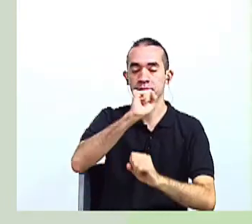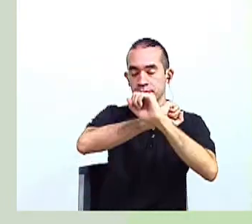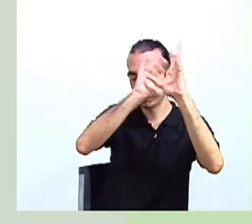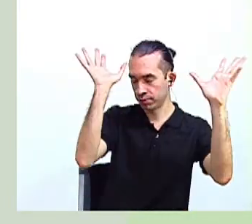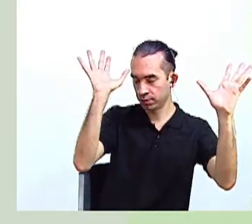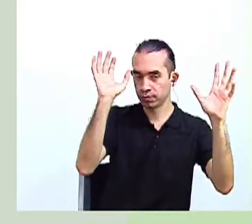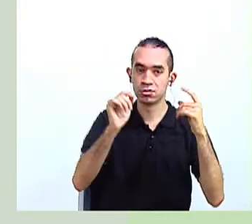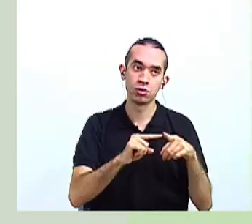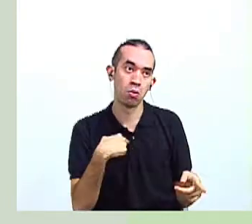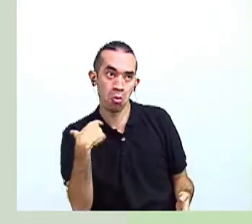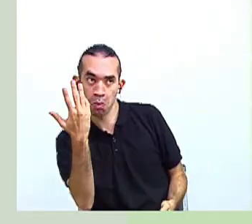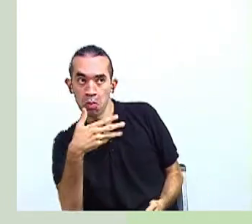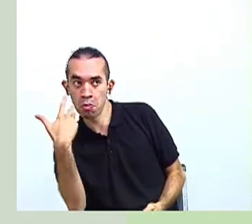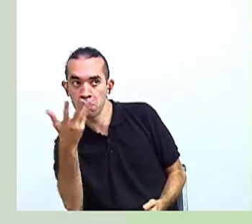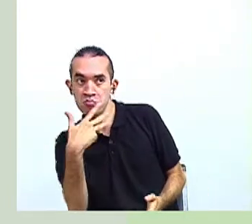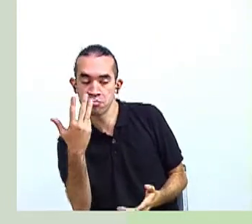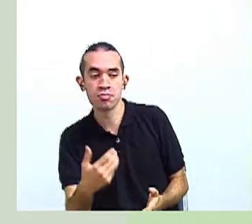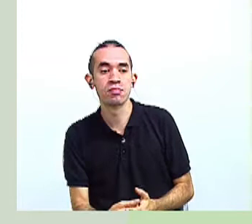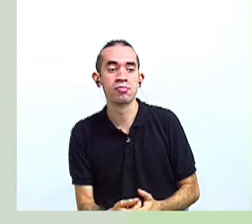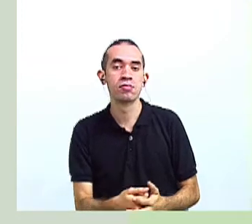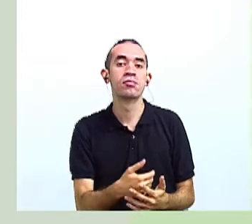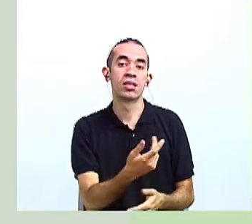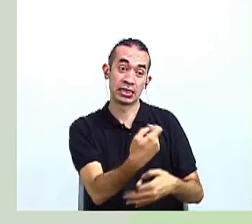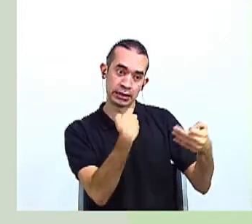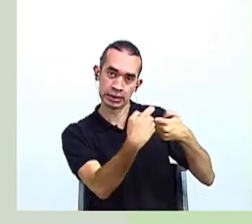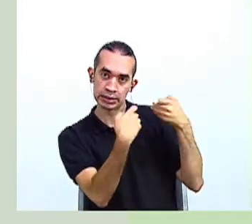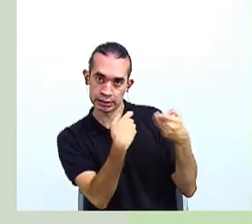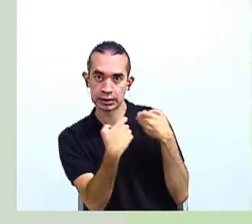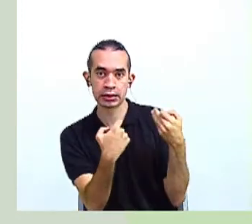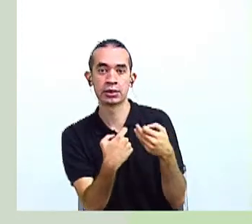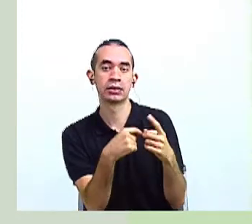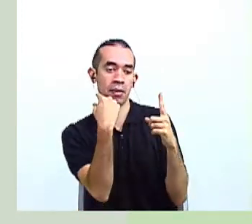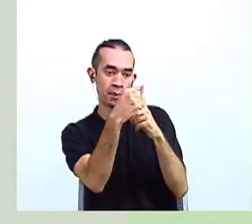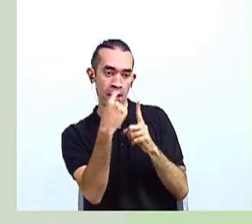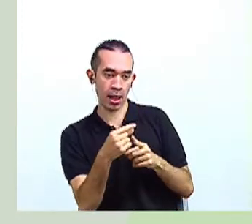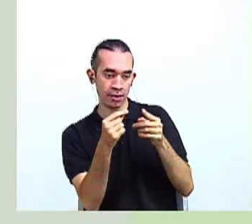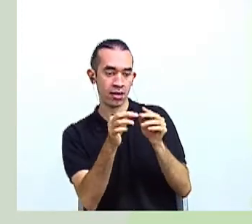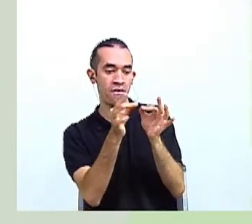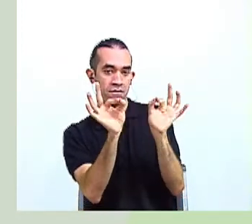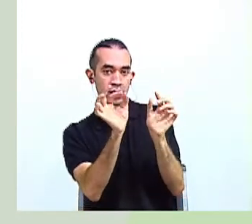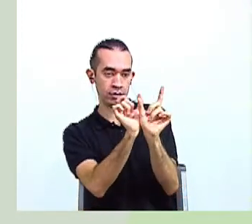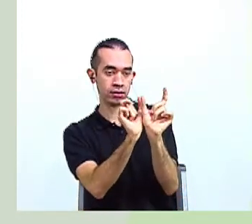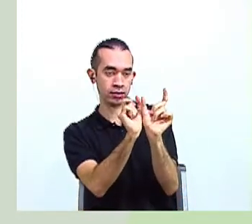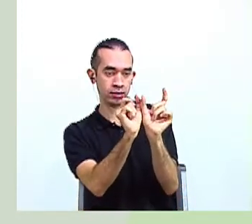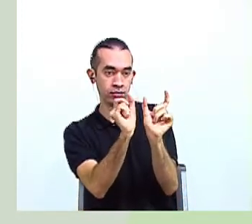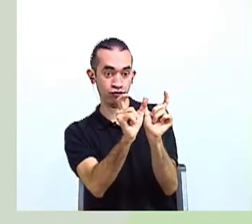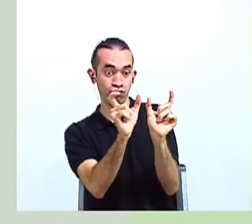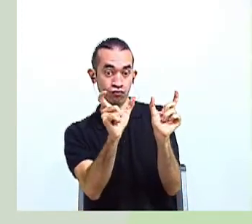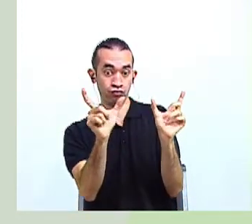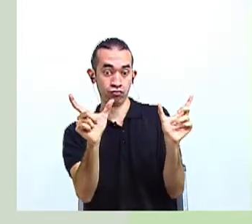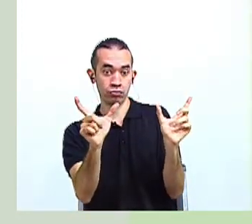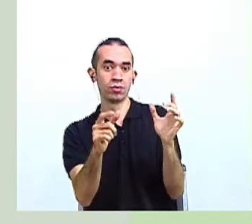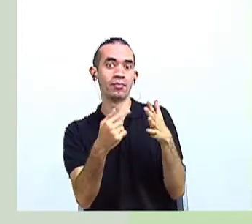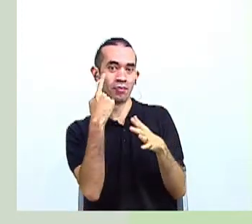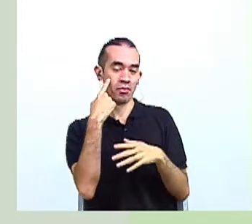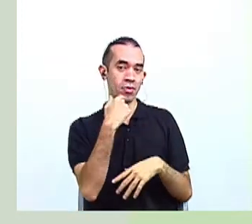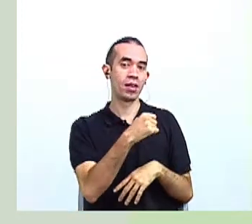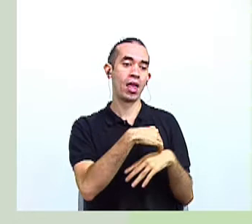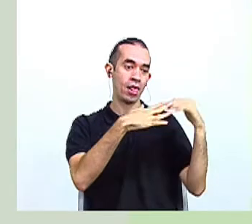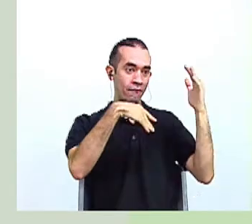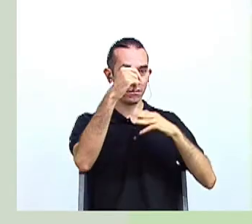no. Cuando ella me especifica y me da palabras y amplía esa frase que me está diciendo el edificio azul